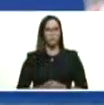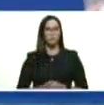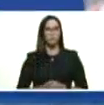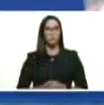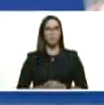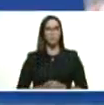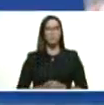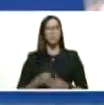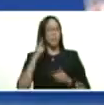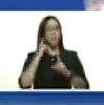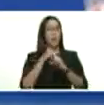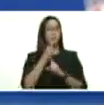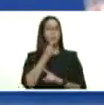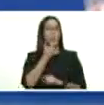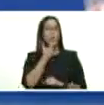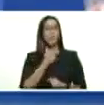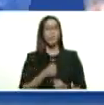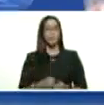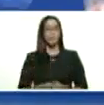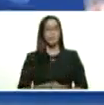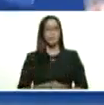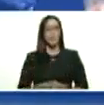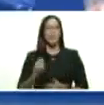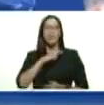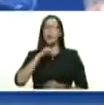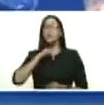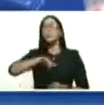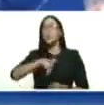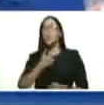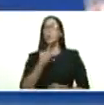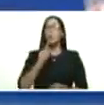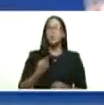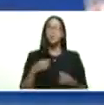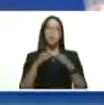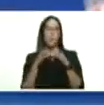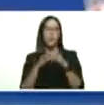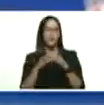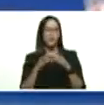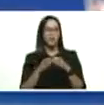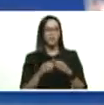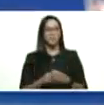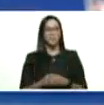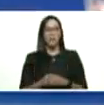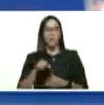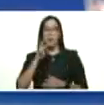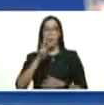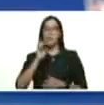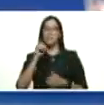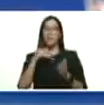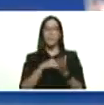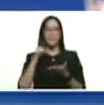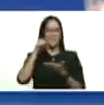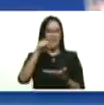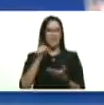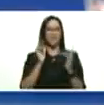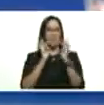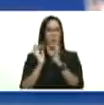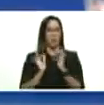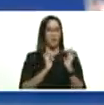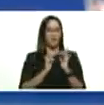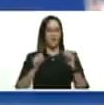Es una meta bonita. Nosotros pudiéramos decir, compañeros, los 20.000 CLAP que están conectados